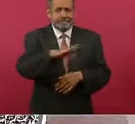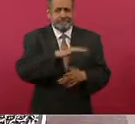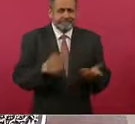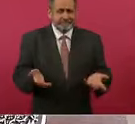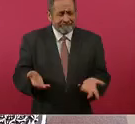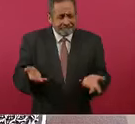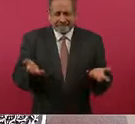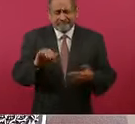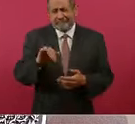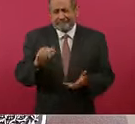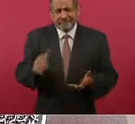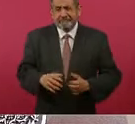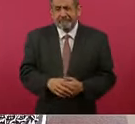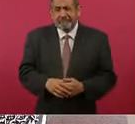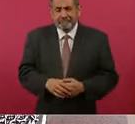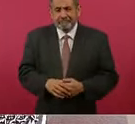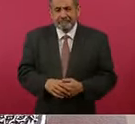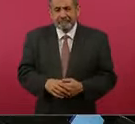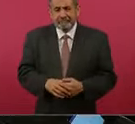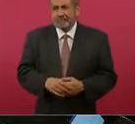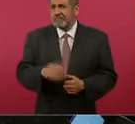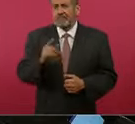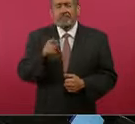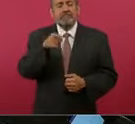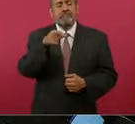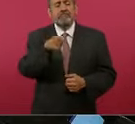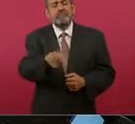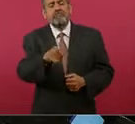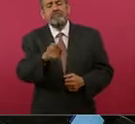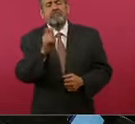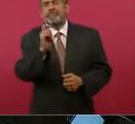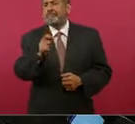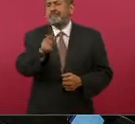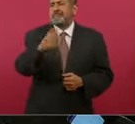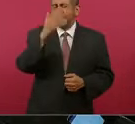Sí, es el caso de los